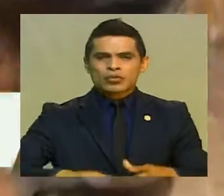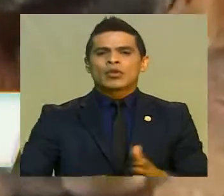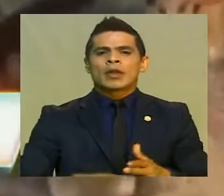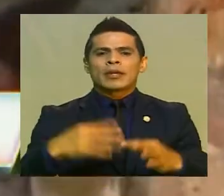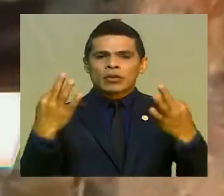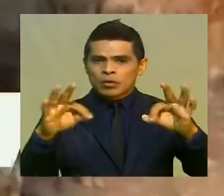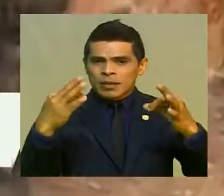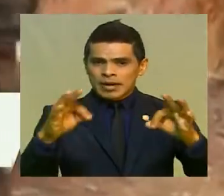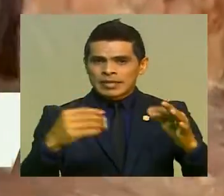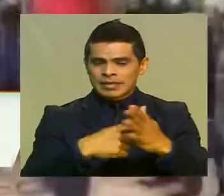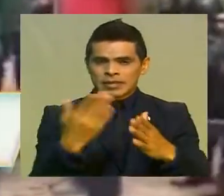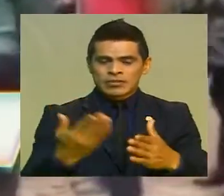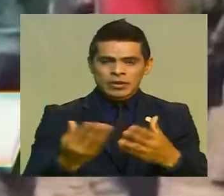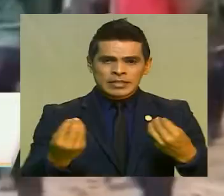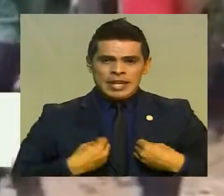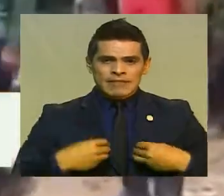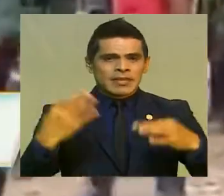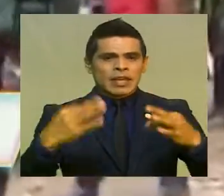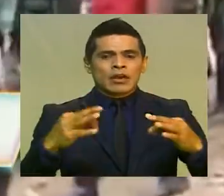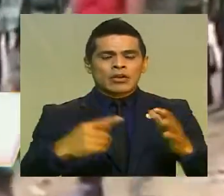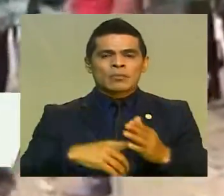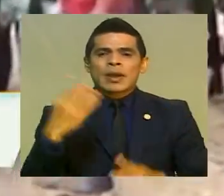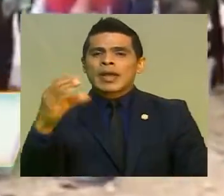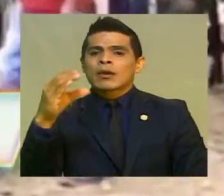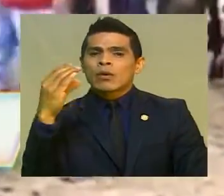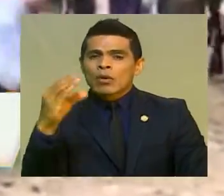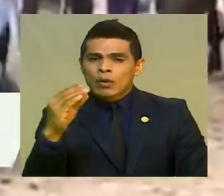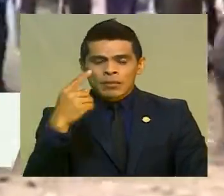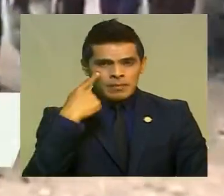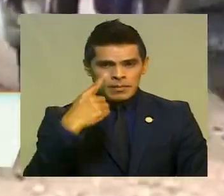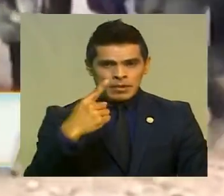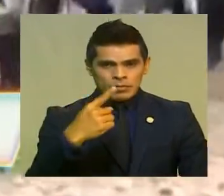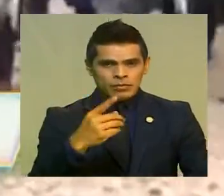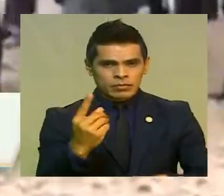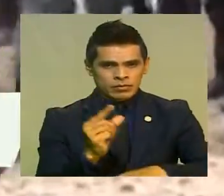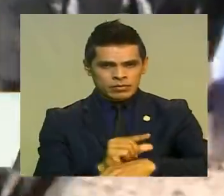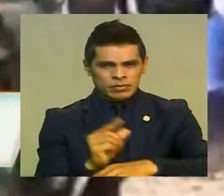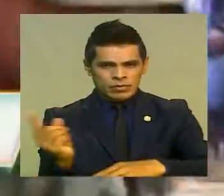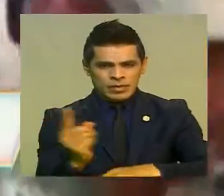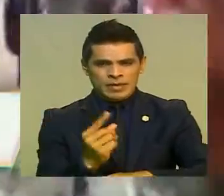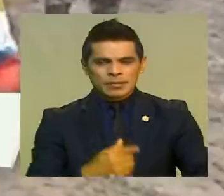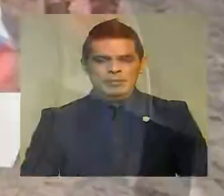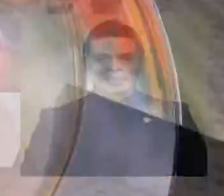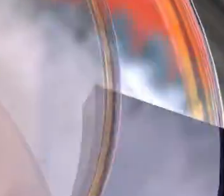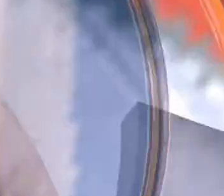normalización hacia la vida civil en colombia los detalles al volver